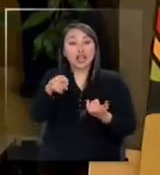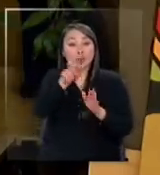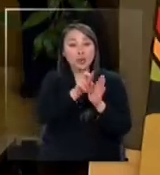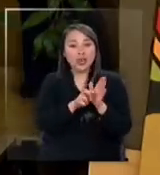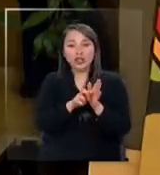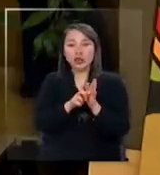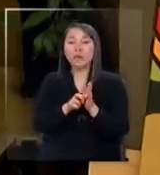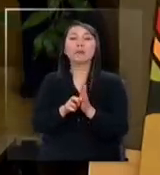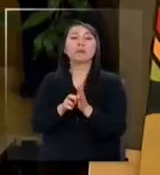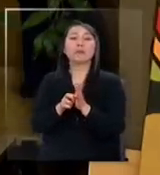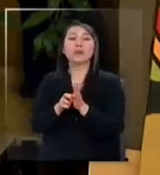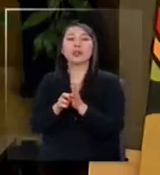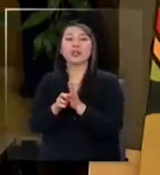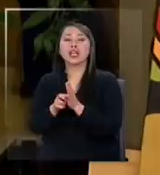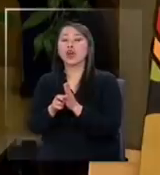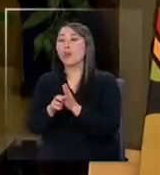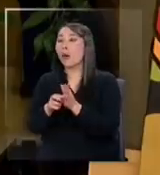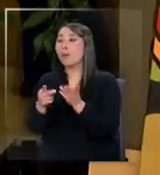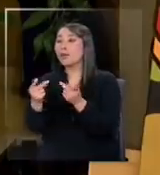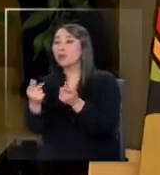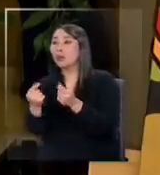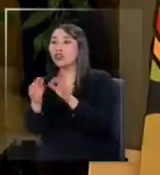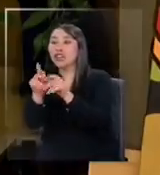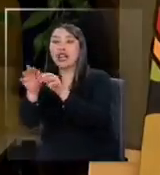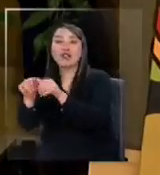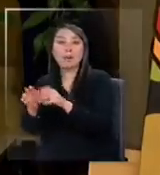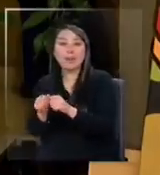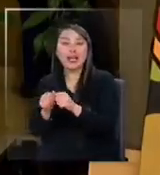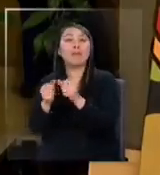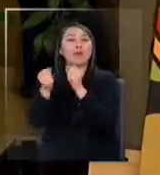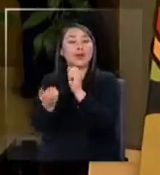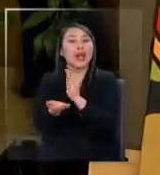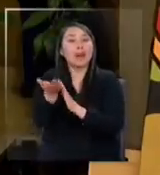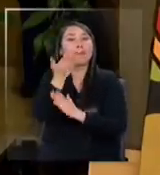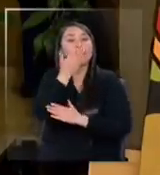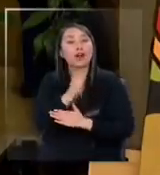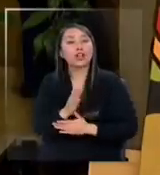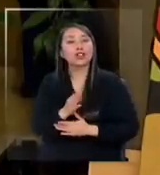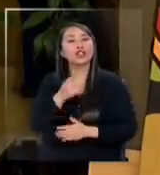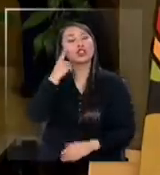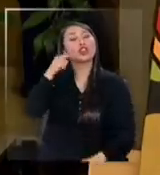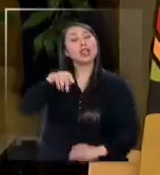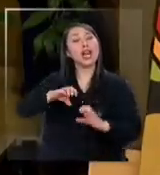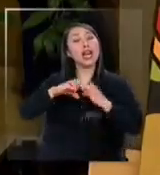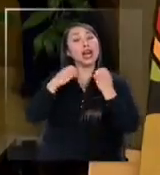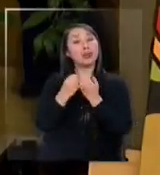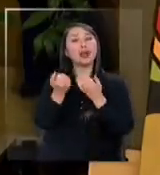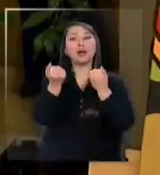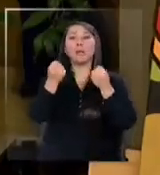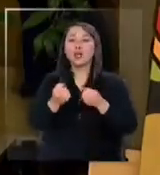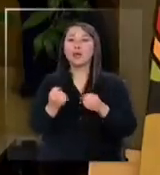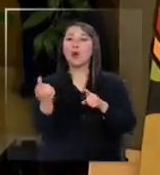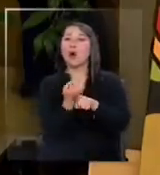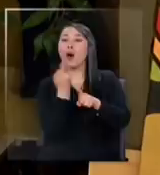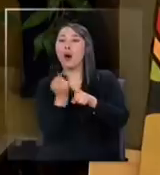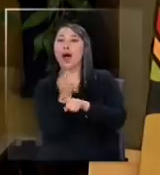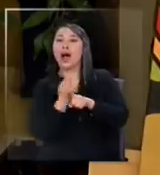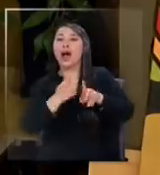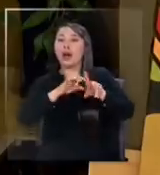situación presupuestaria de millones de familias, sobre las cuales yo creo que hoy día en la Cámara estamos en condiciones de construir un